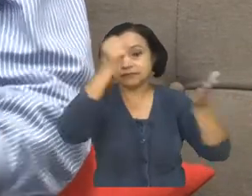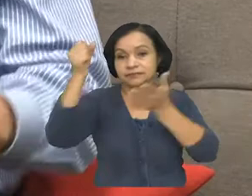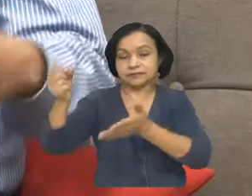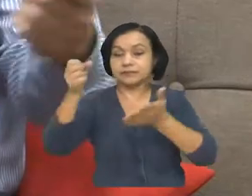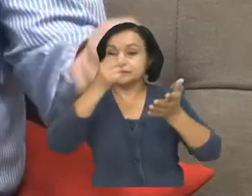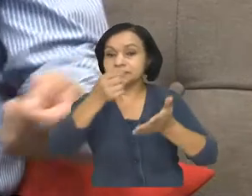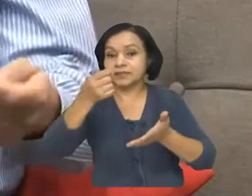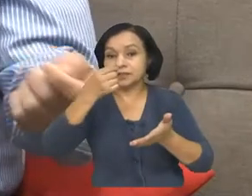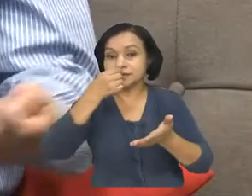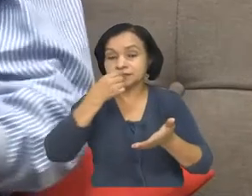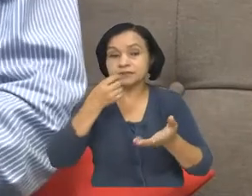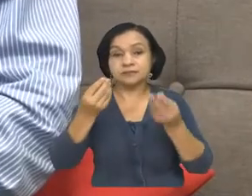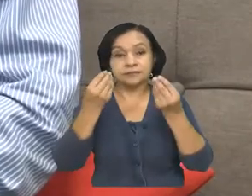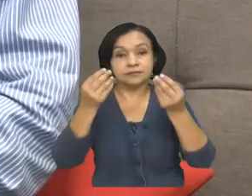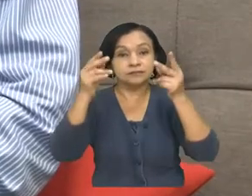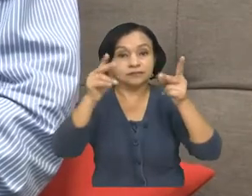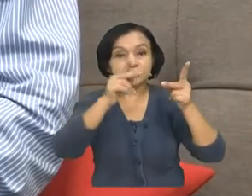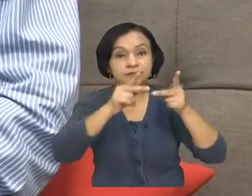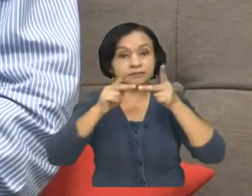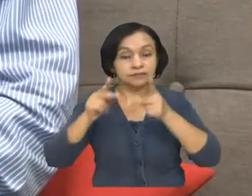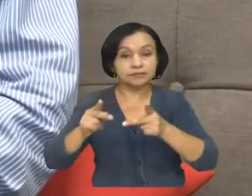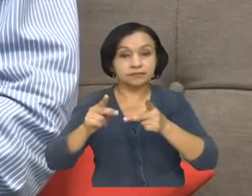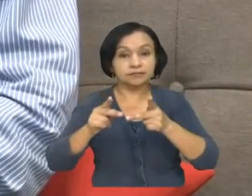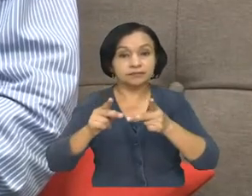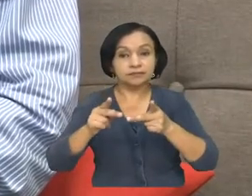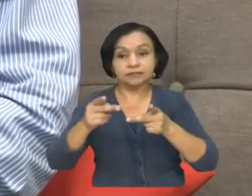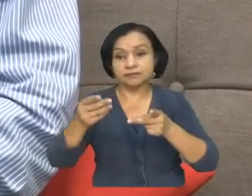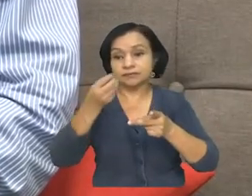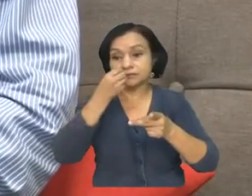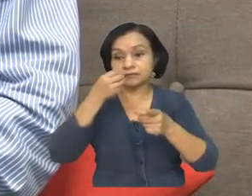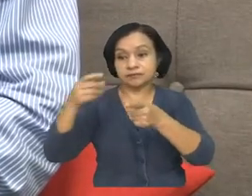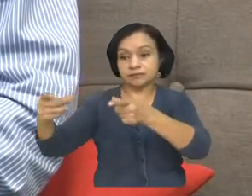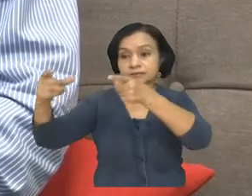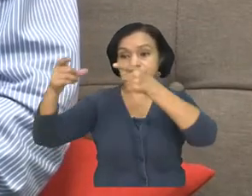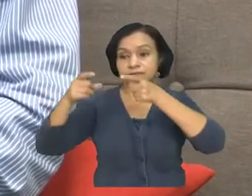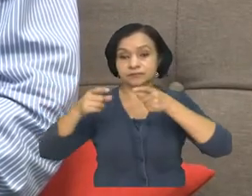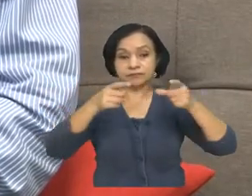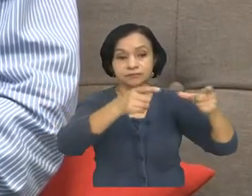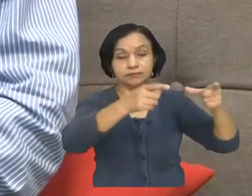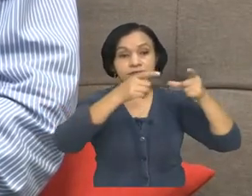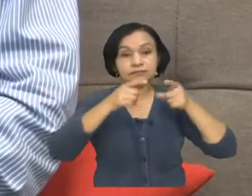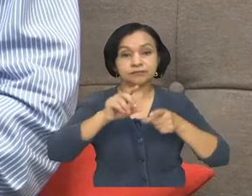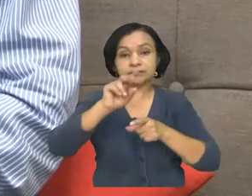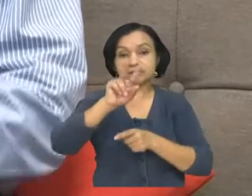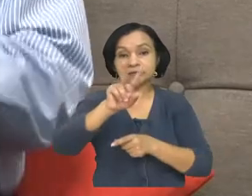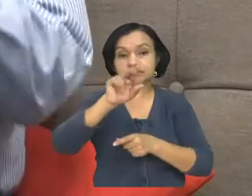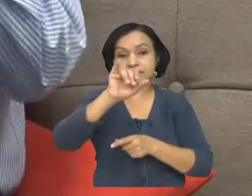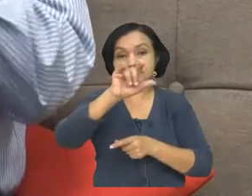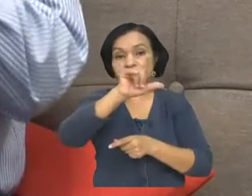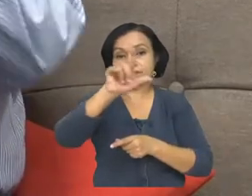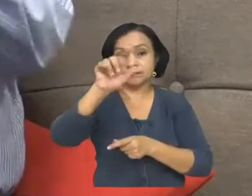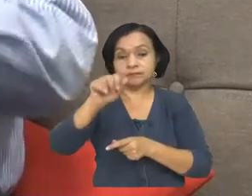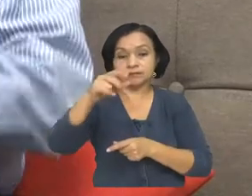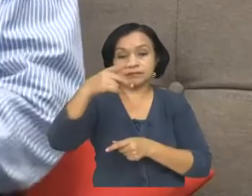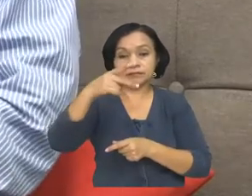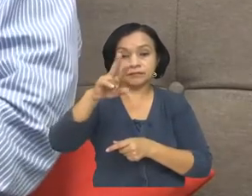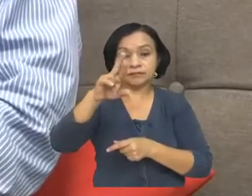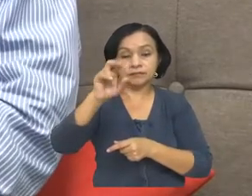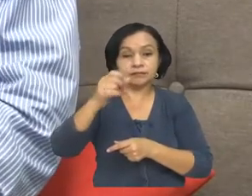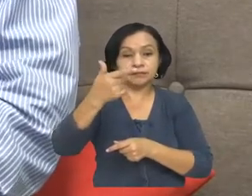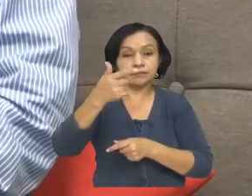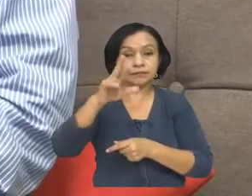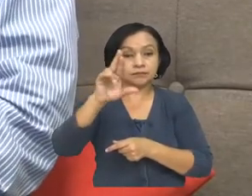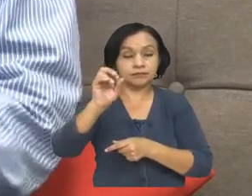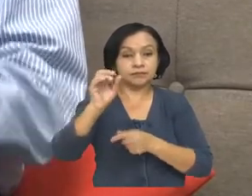pues. Y también mucha gente que nos daba comida, porque en Villa Progreso quedaron muy pocas